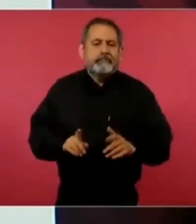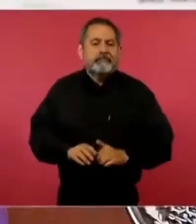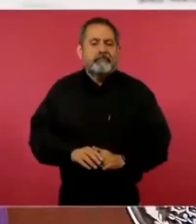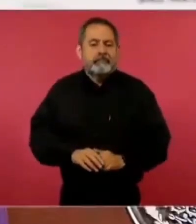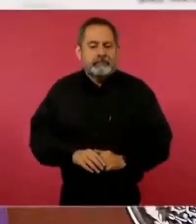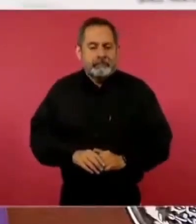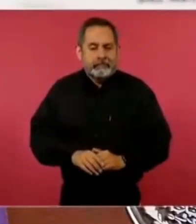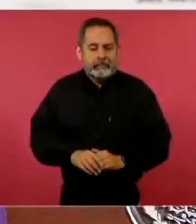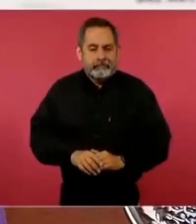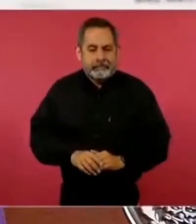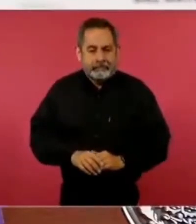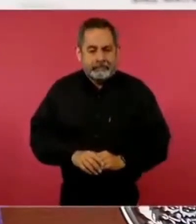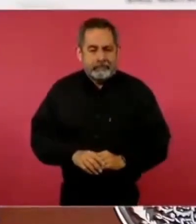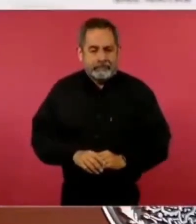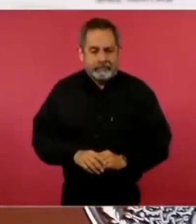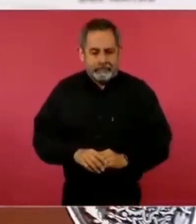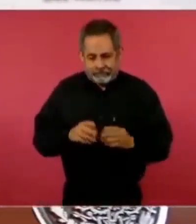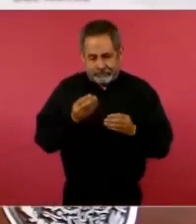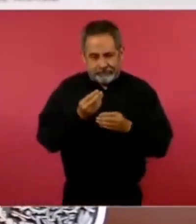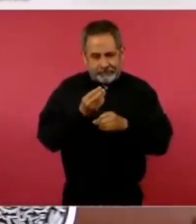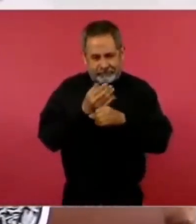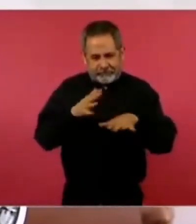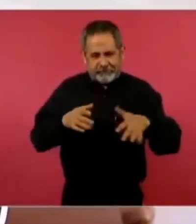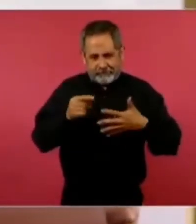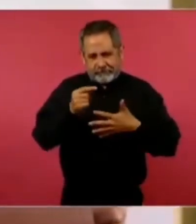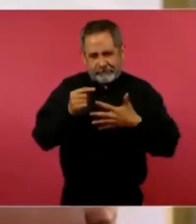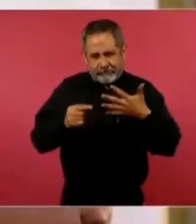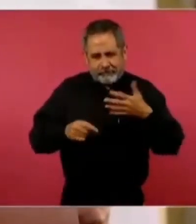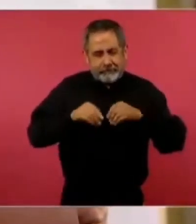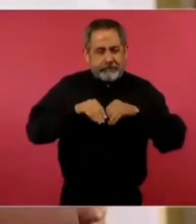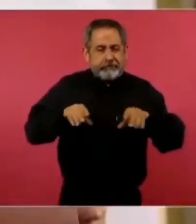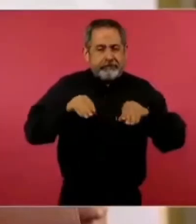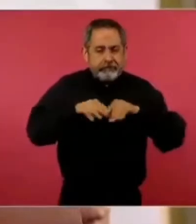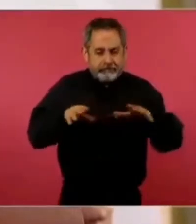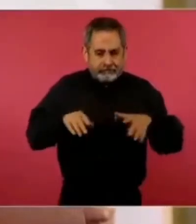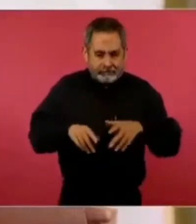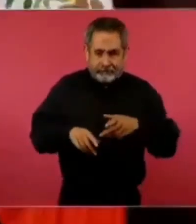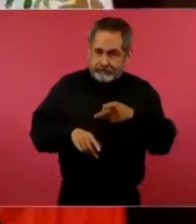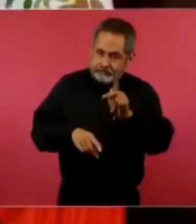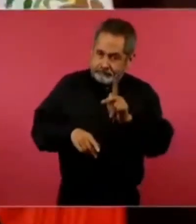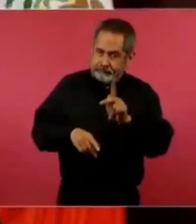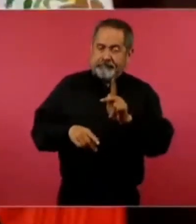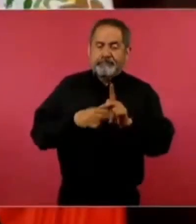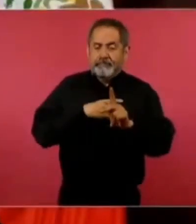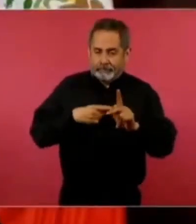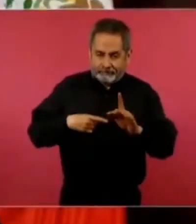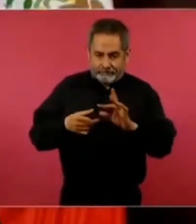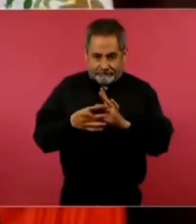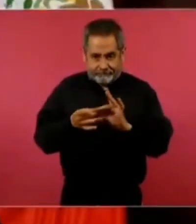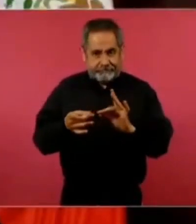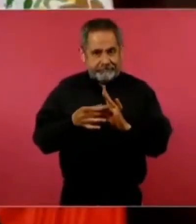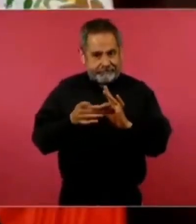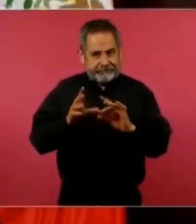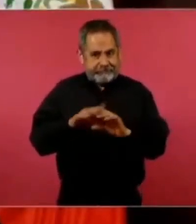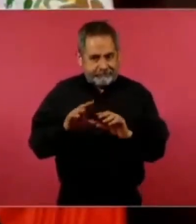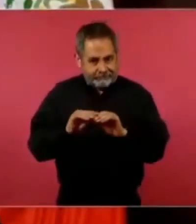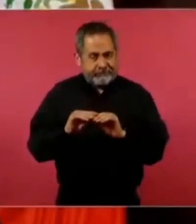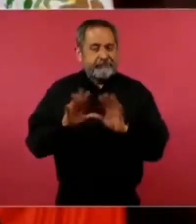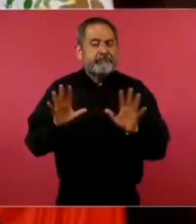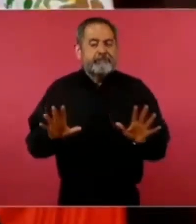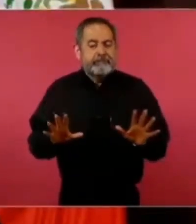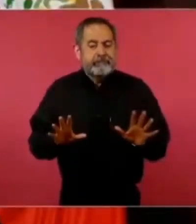y mucha información, pero hay que aclarar, ¿no? O sea, no